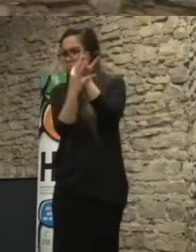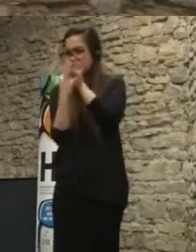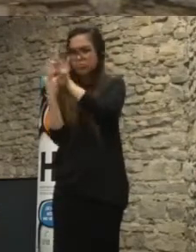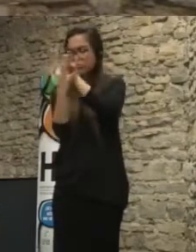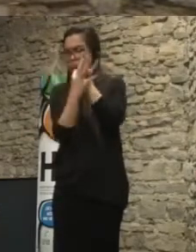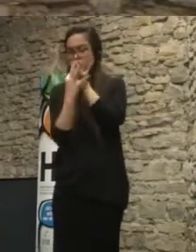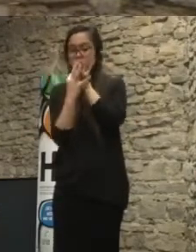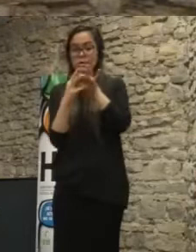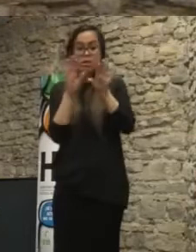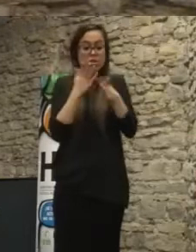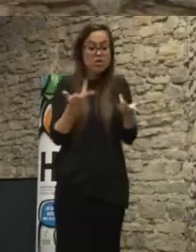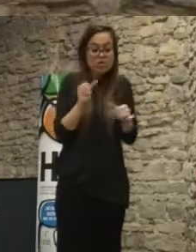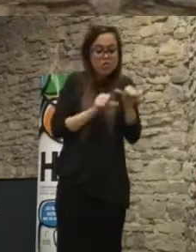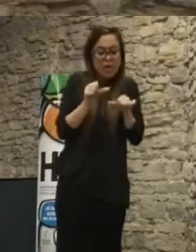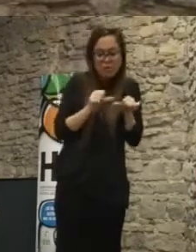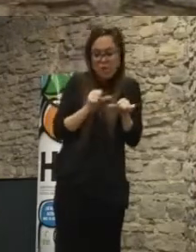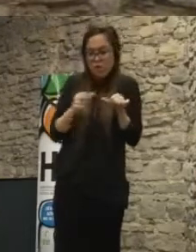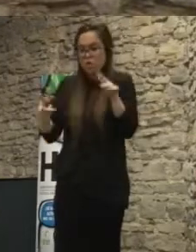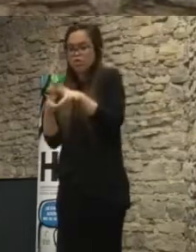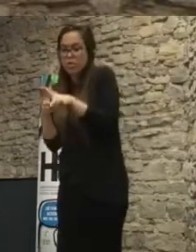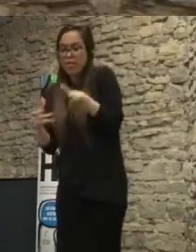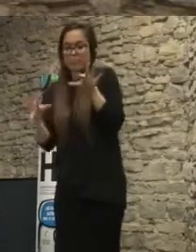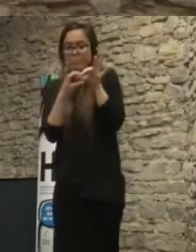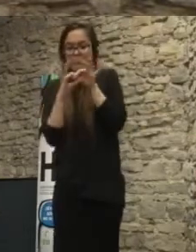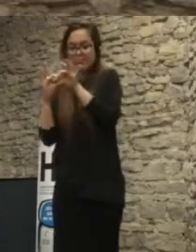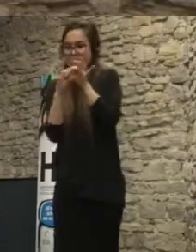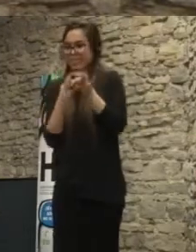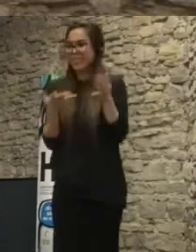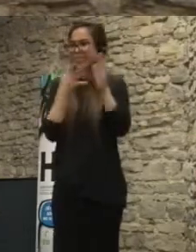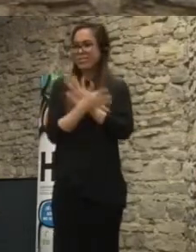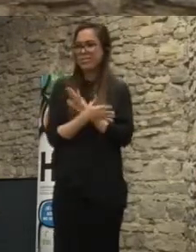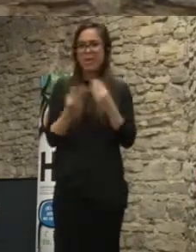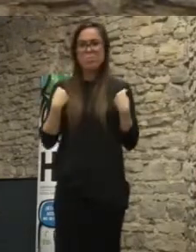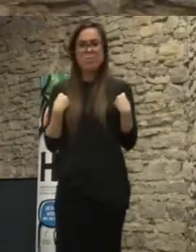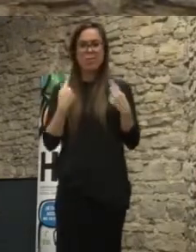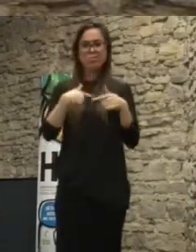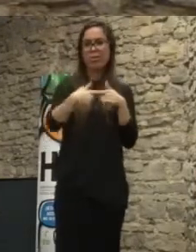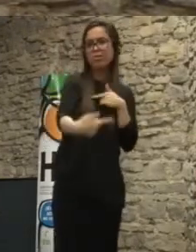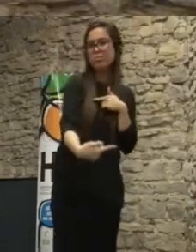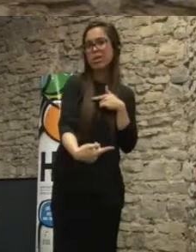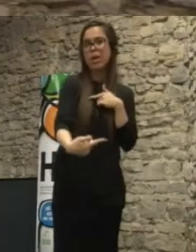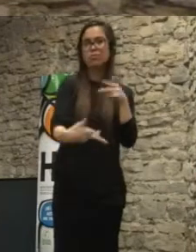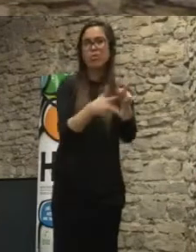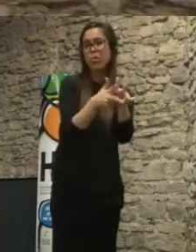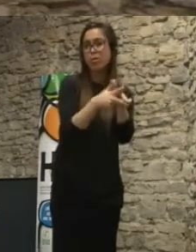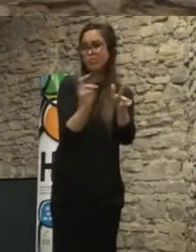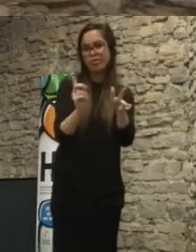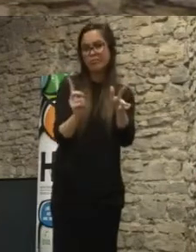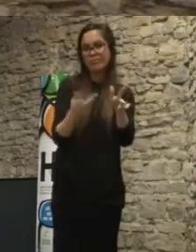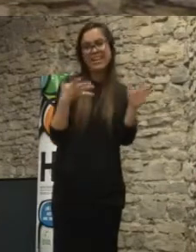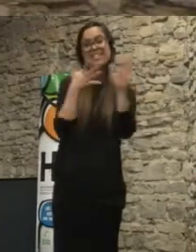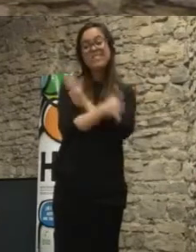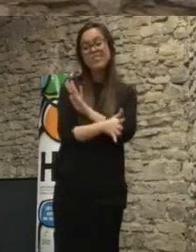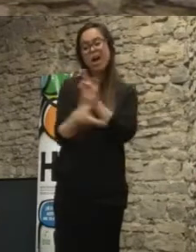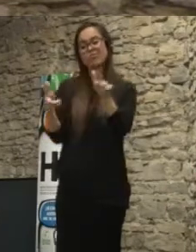asociación con la sociedad. Va más allá de la actividad cotidiana con el socio, tiene que ver, por supuesto, ¿no? Y